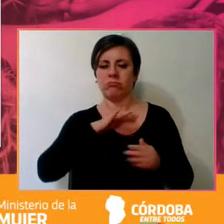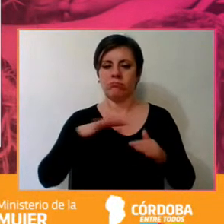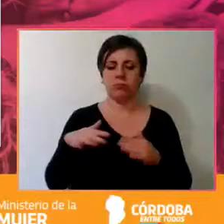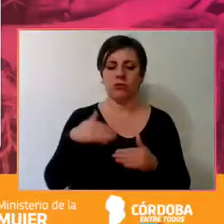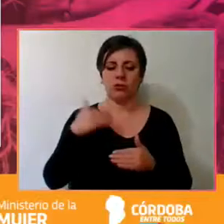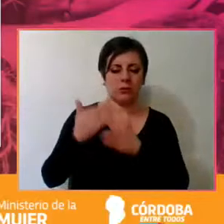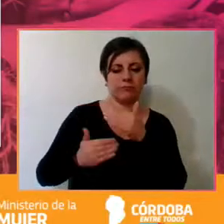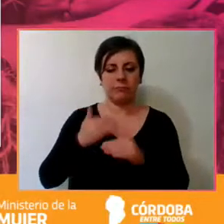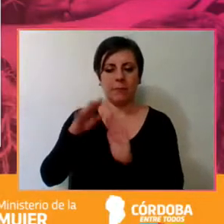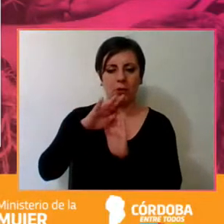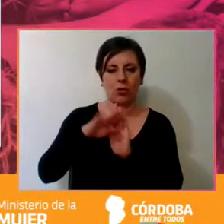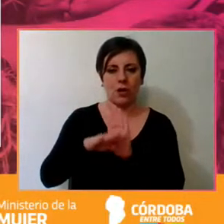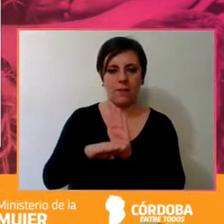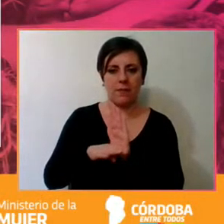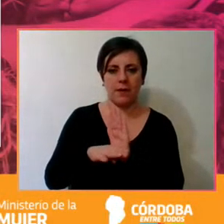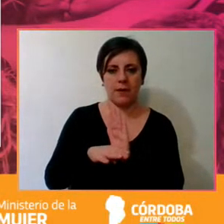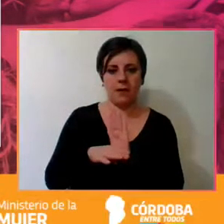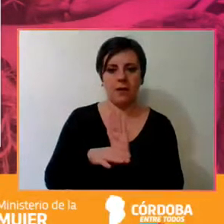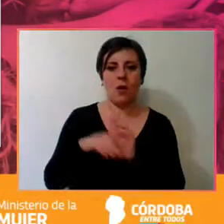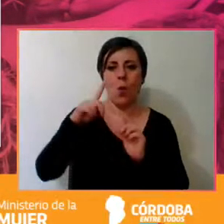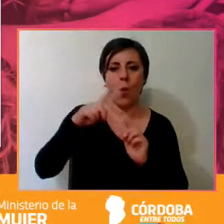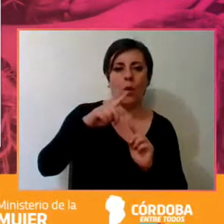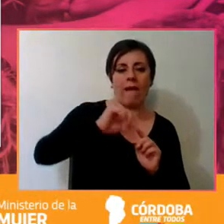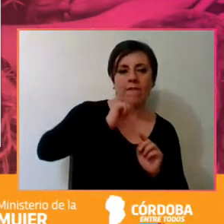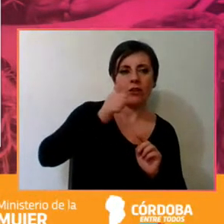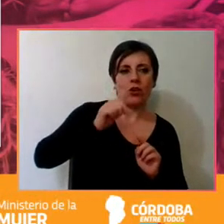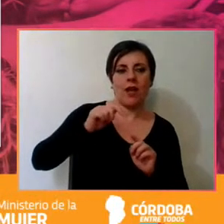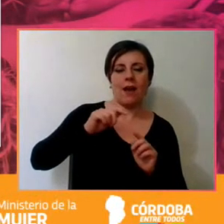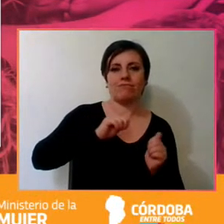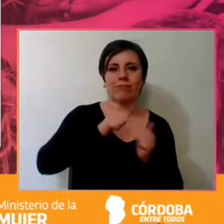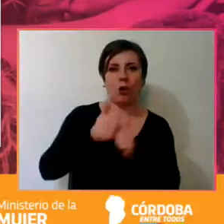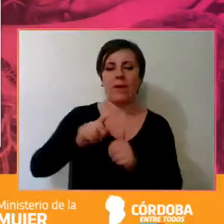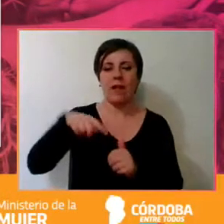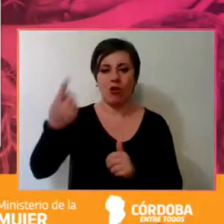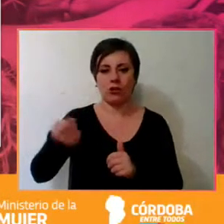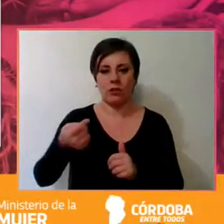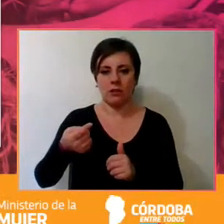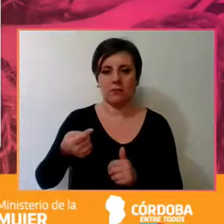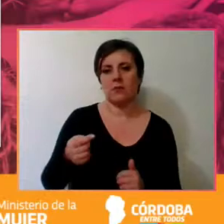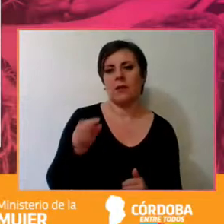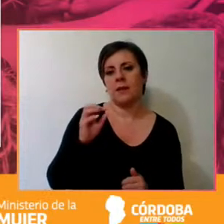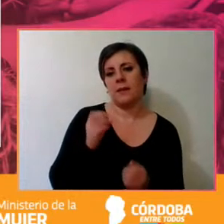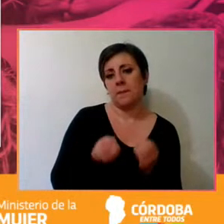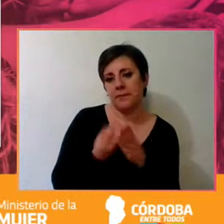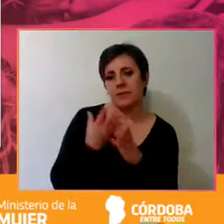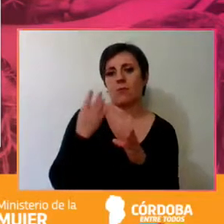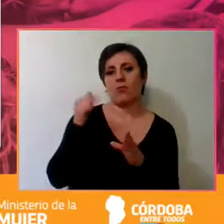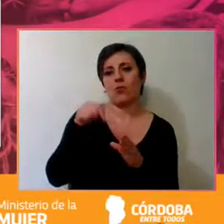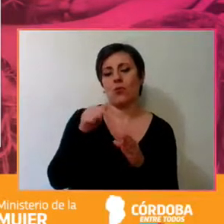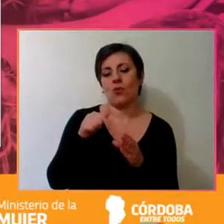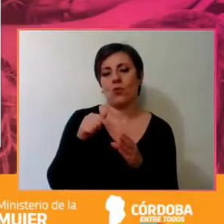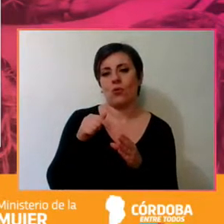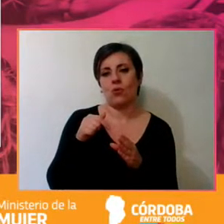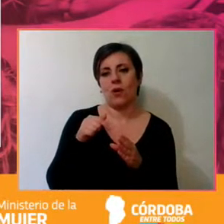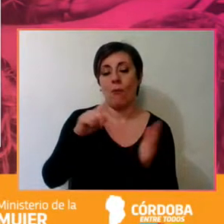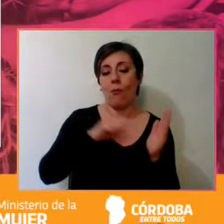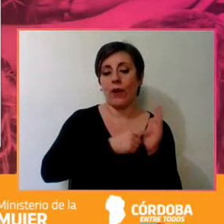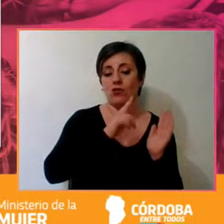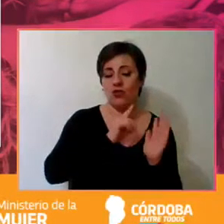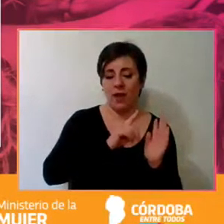programa que se llama Una Victoria Lleva a la Otra. Todavía no está en todo el territorio nacional, estamos partiendo a nivel todavía de Buenos